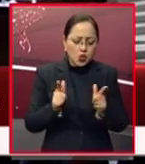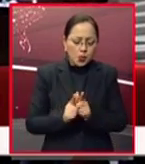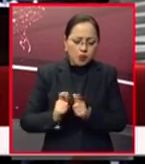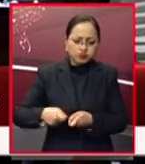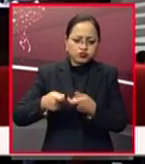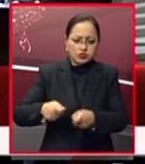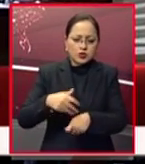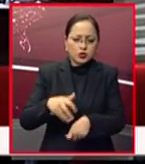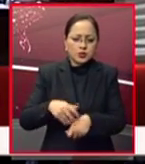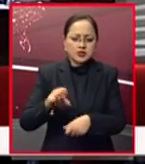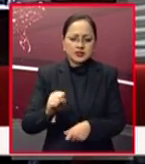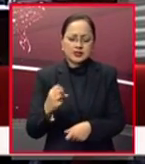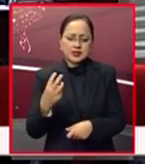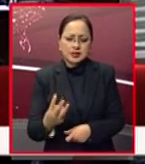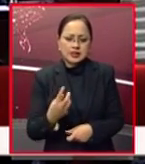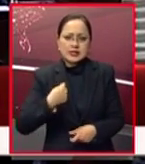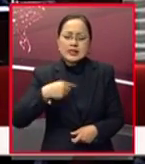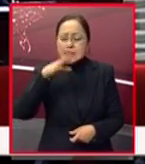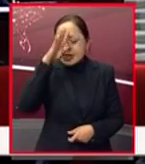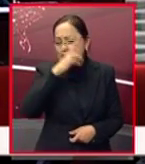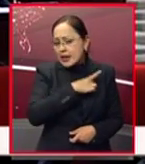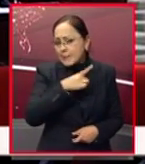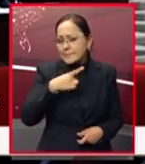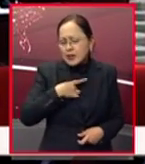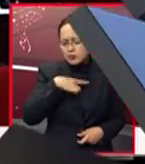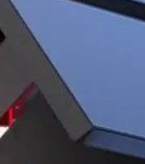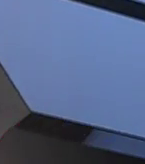legislatura, deberíamos de hacer.